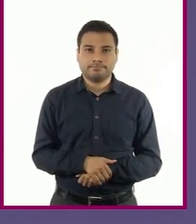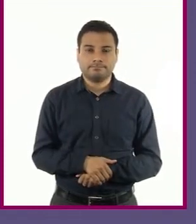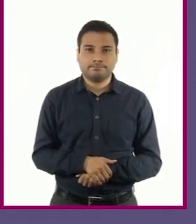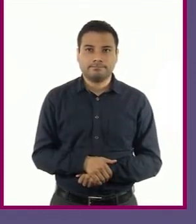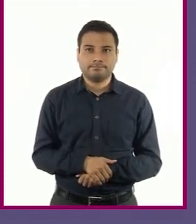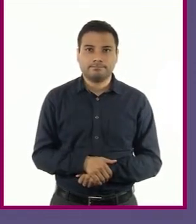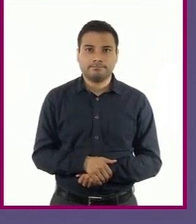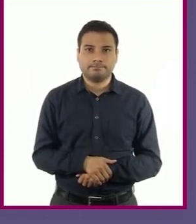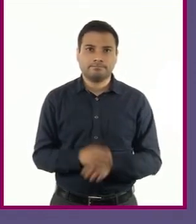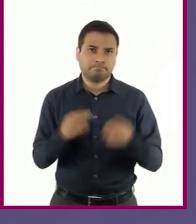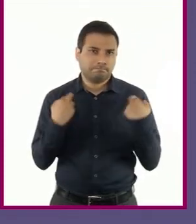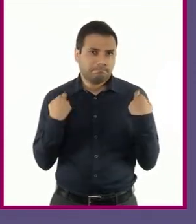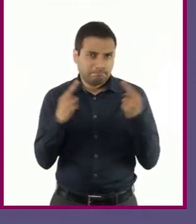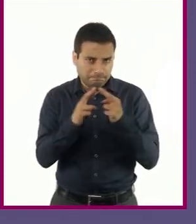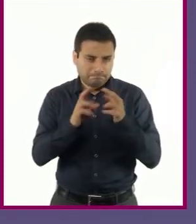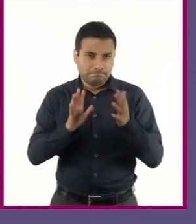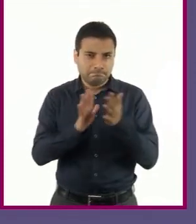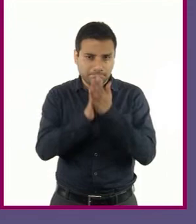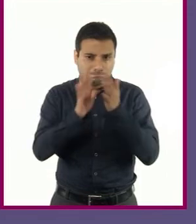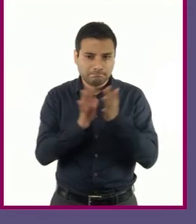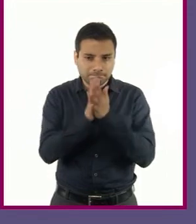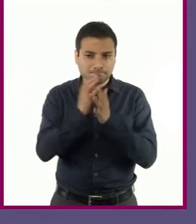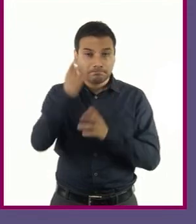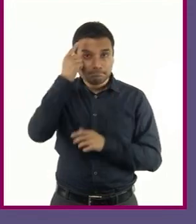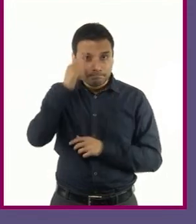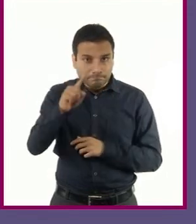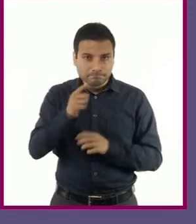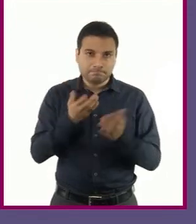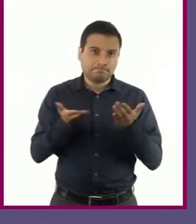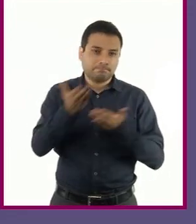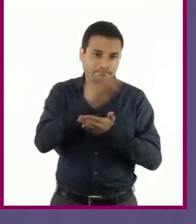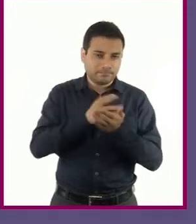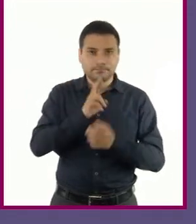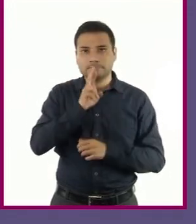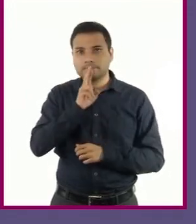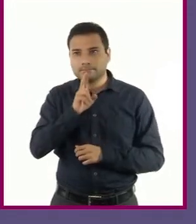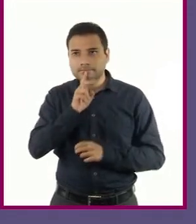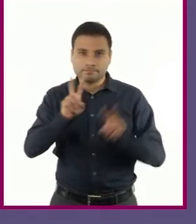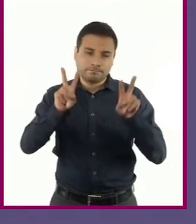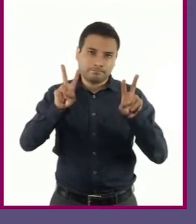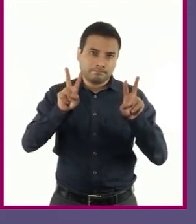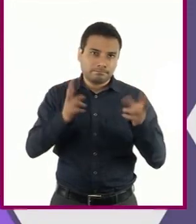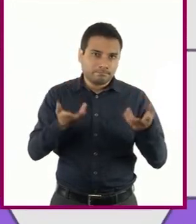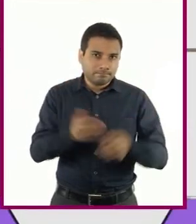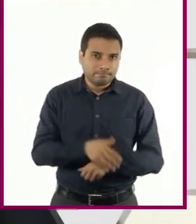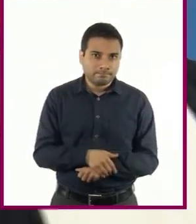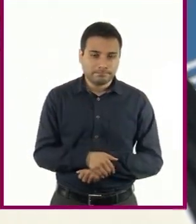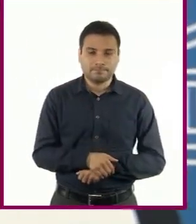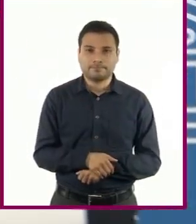Participarán todos los maestros para mejorar la convivencia pacíficamente.